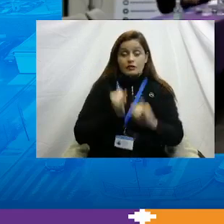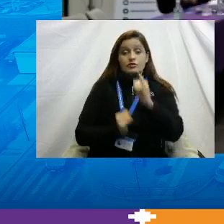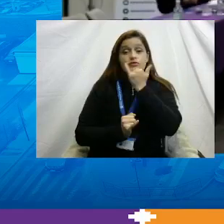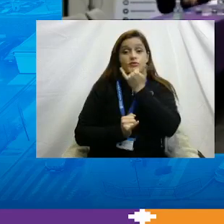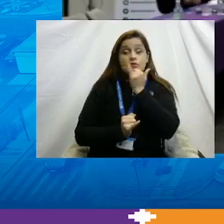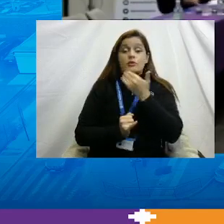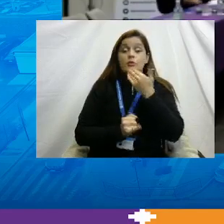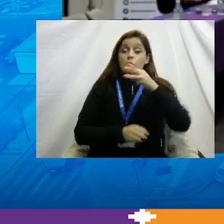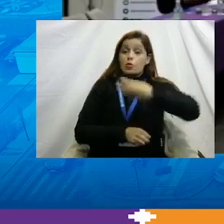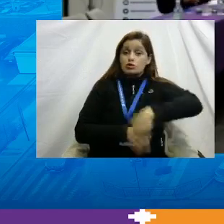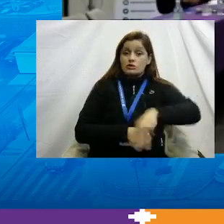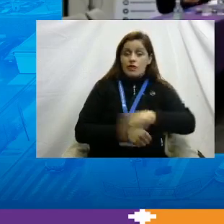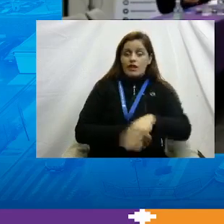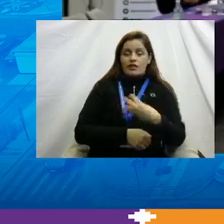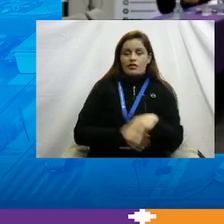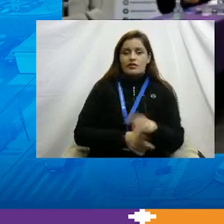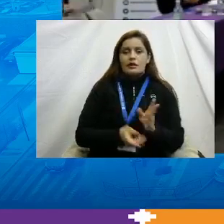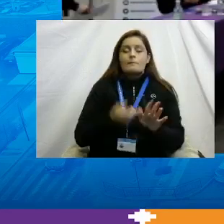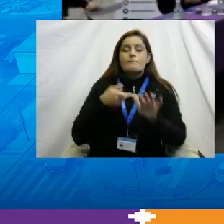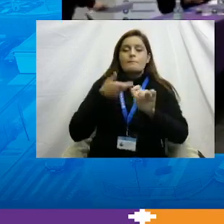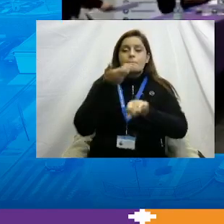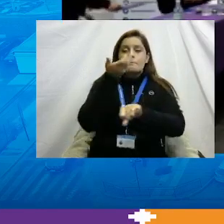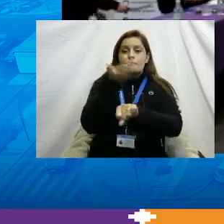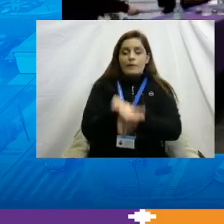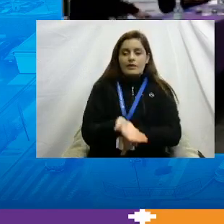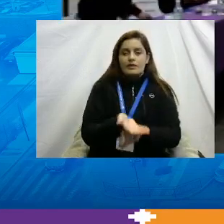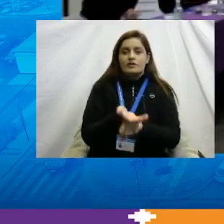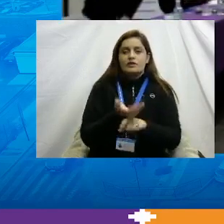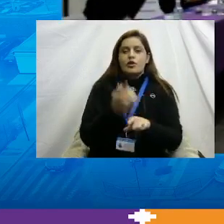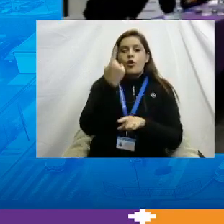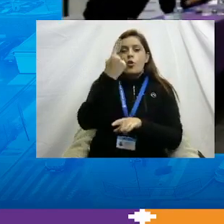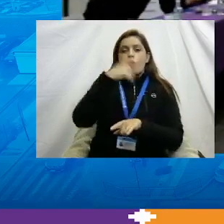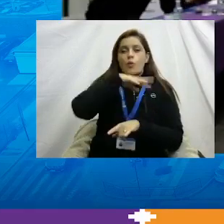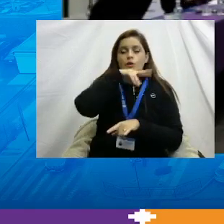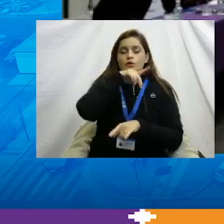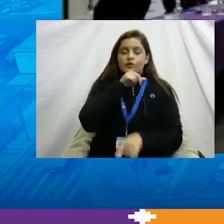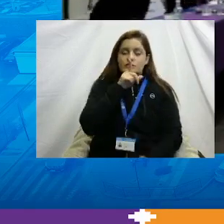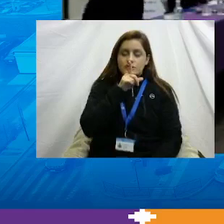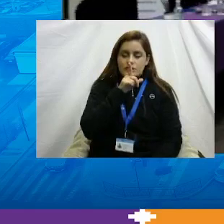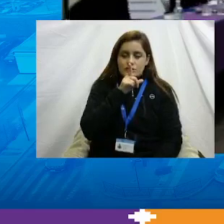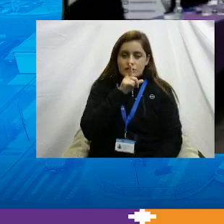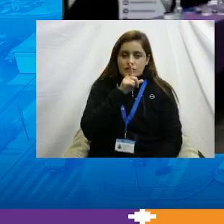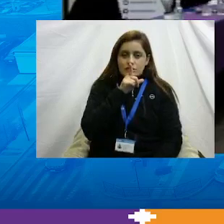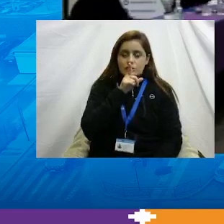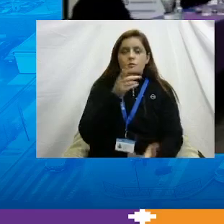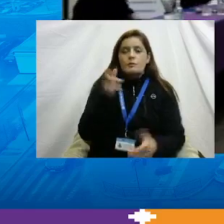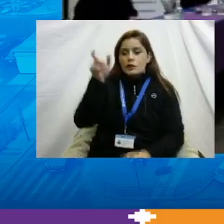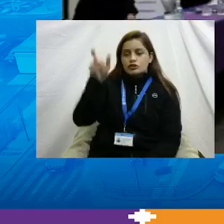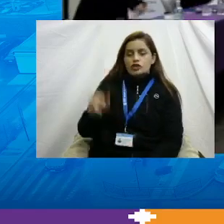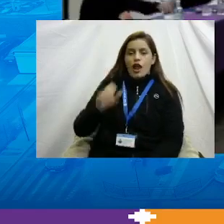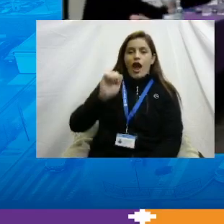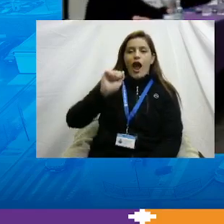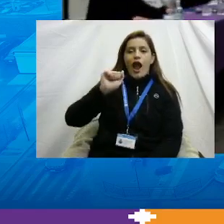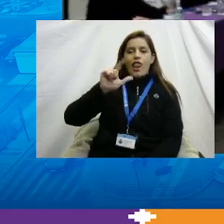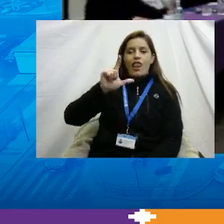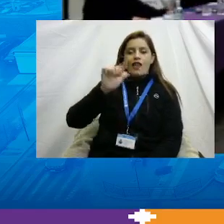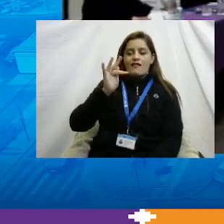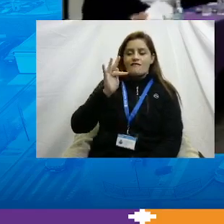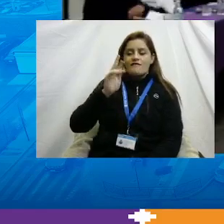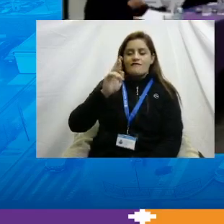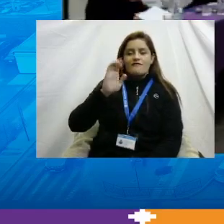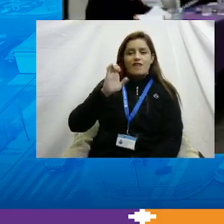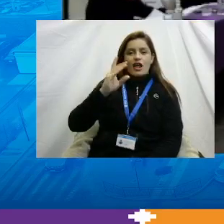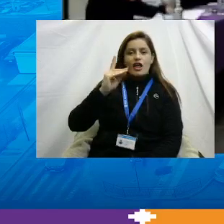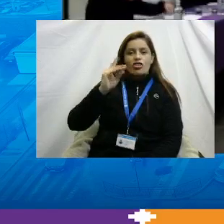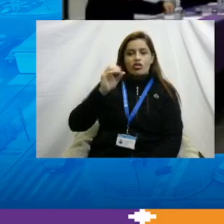la municipalidad. Solicitar, alcaldesa, un minuto de silencio por don Alfredo Martínez. Cierto,